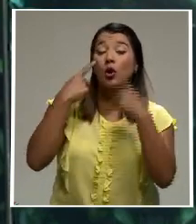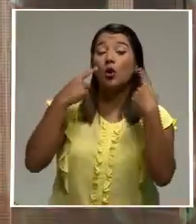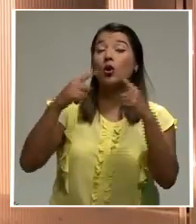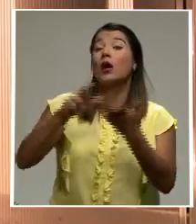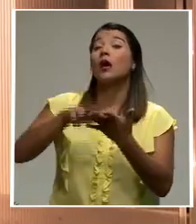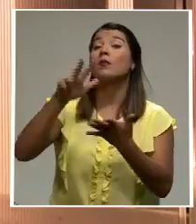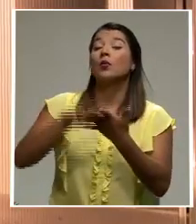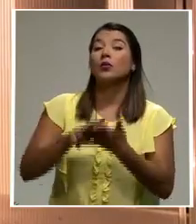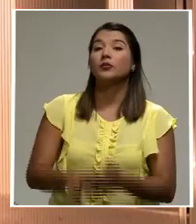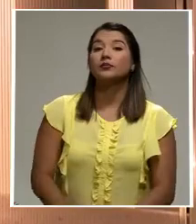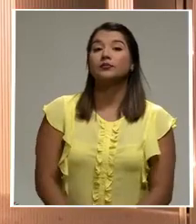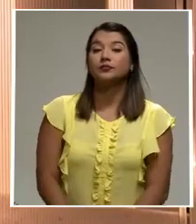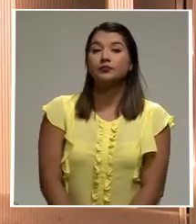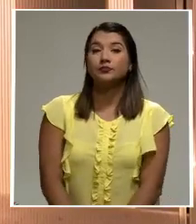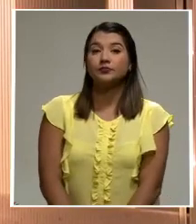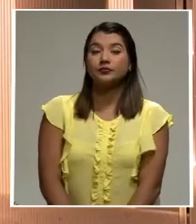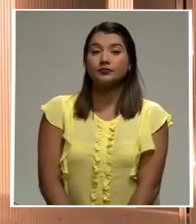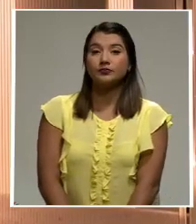junio.